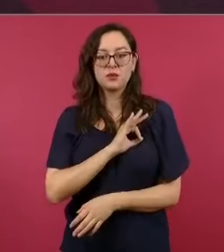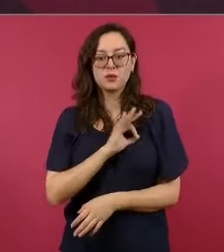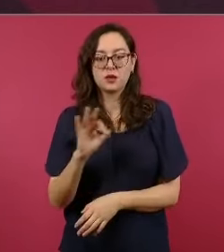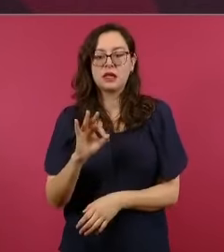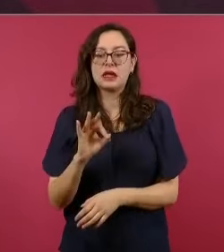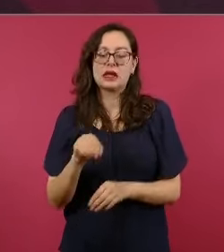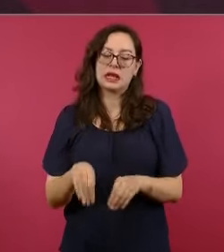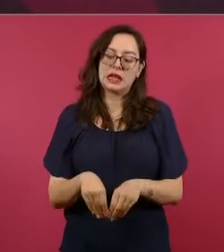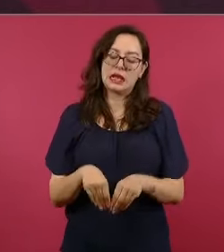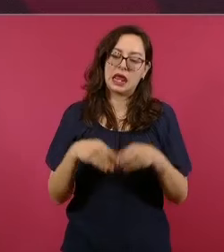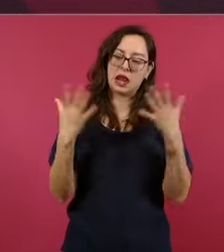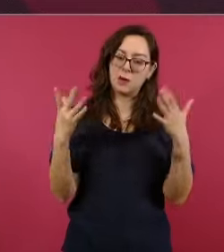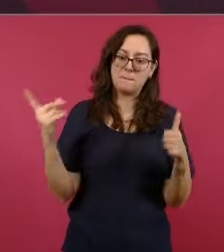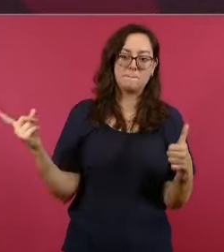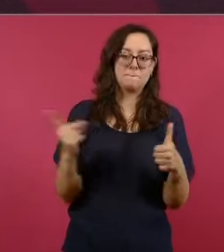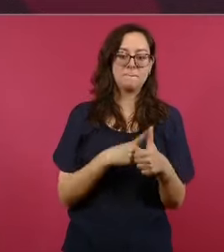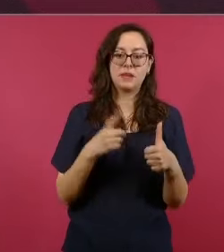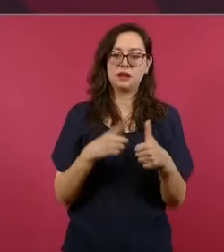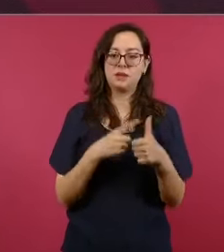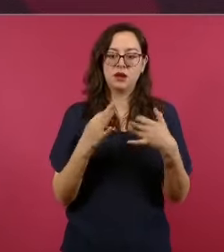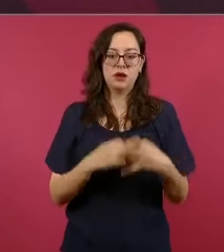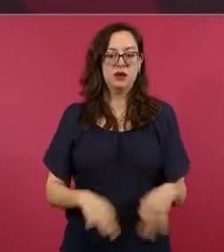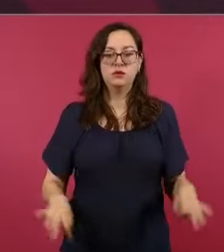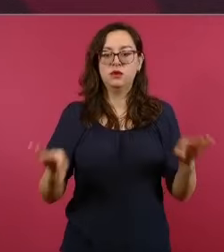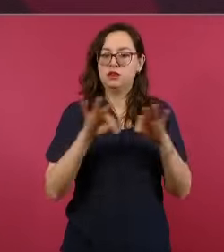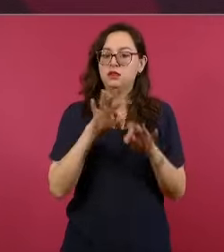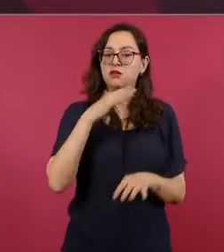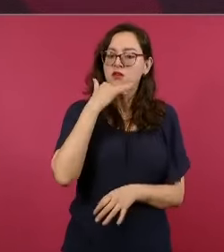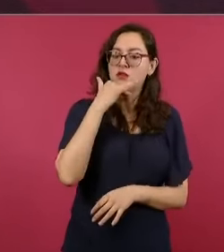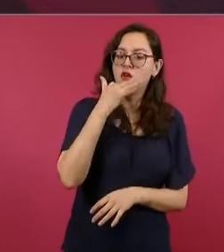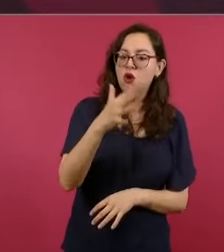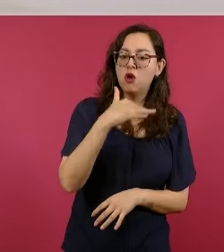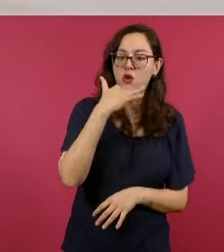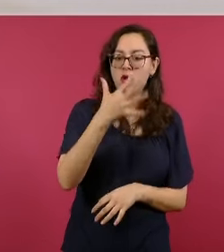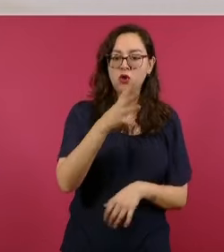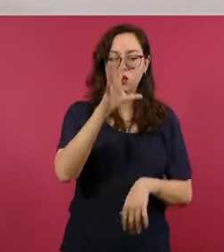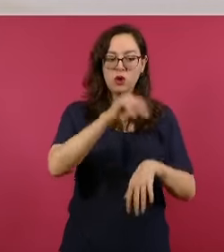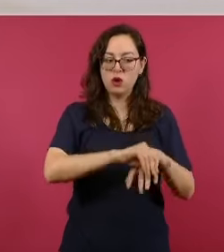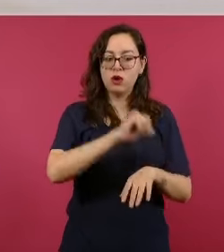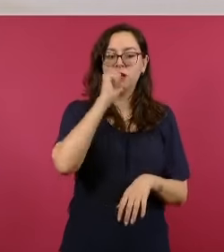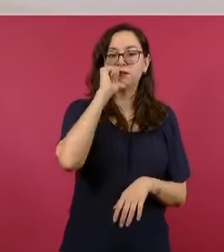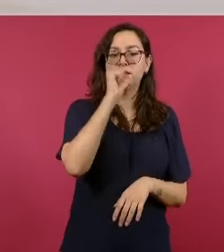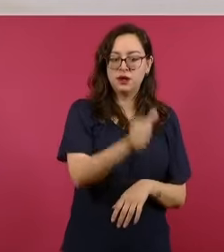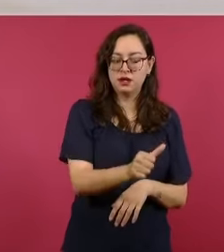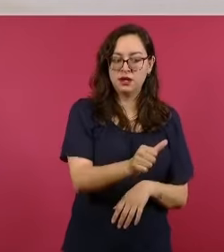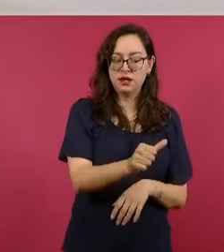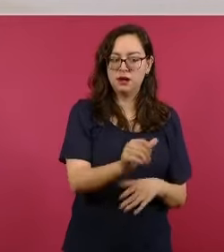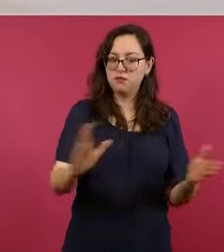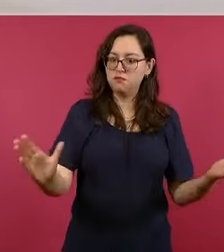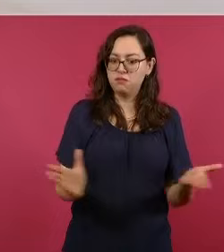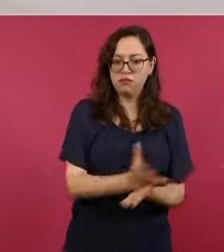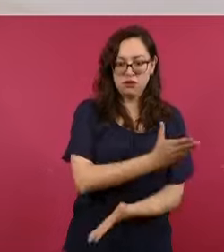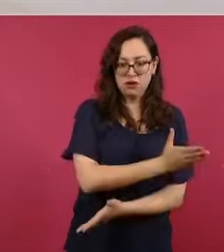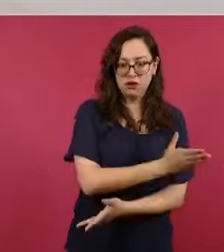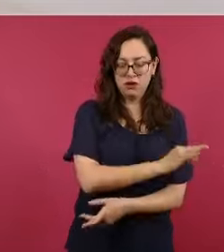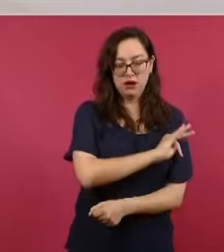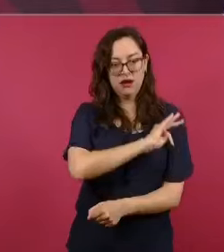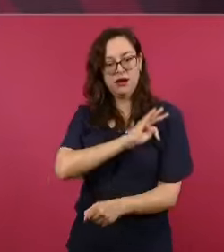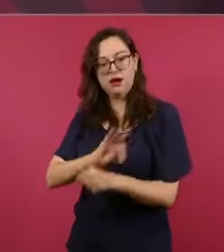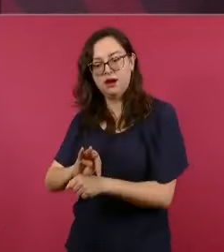e porque eso era lo que más dañaba a la comisión federal y a Pemex y a todo el